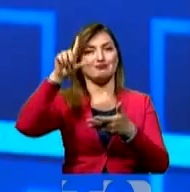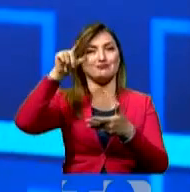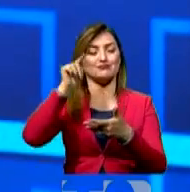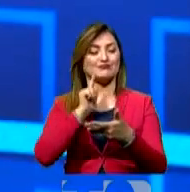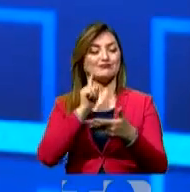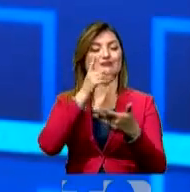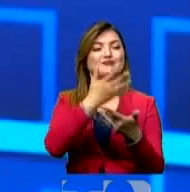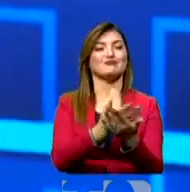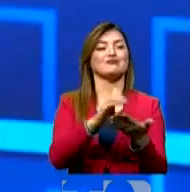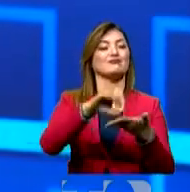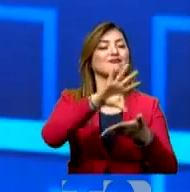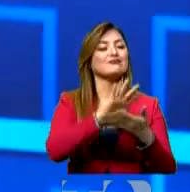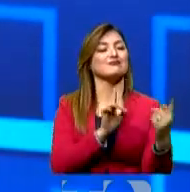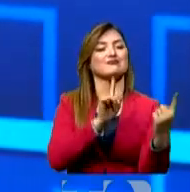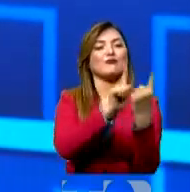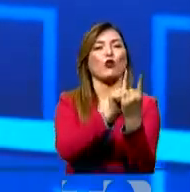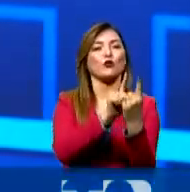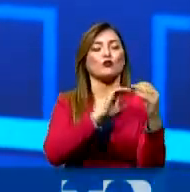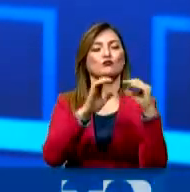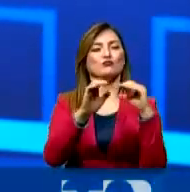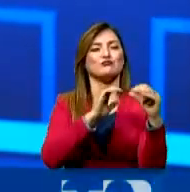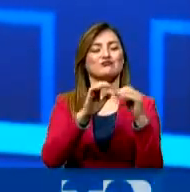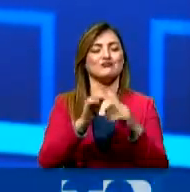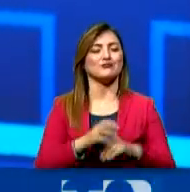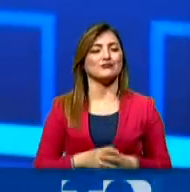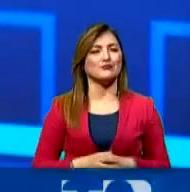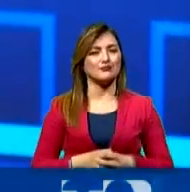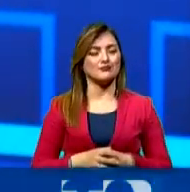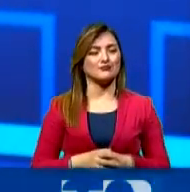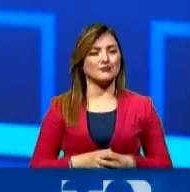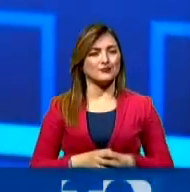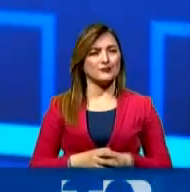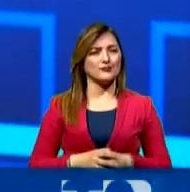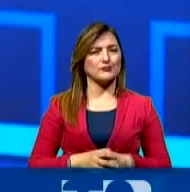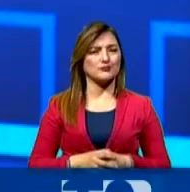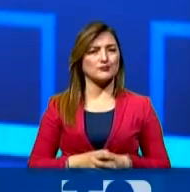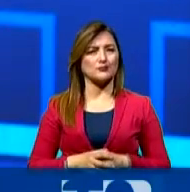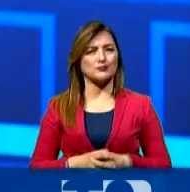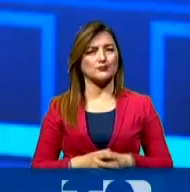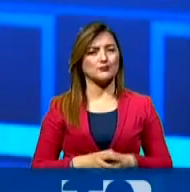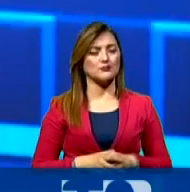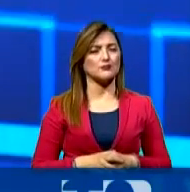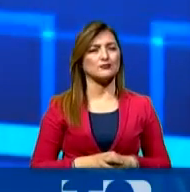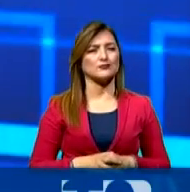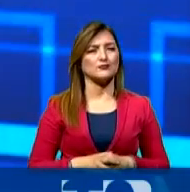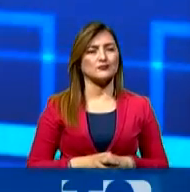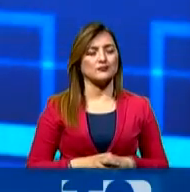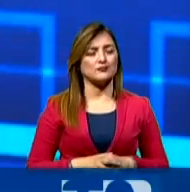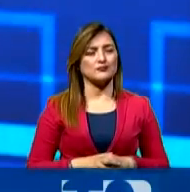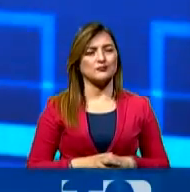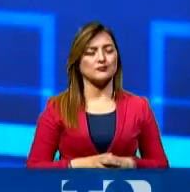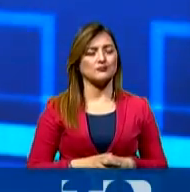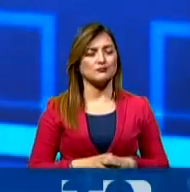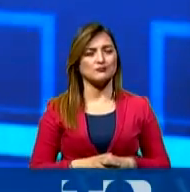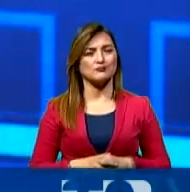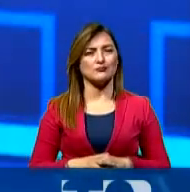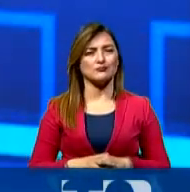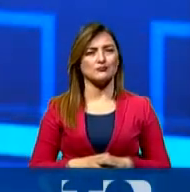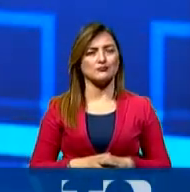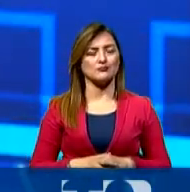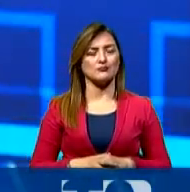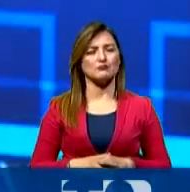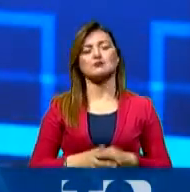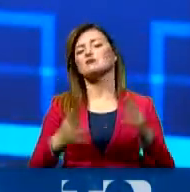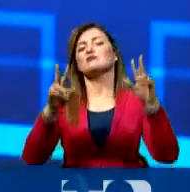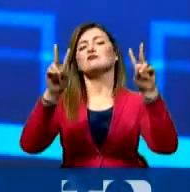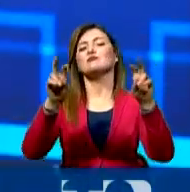este efecto, y no es la ineficacia de esa operación en sí mismo, sino las condiciones beligerantes